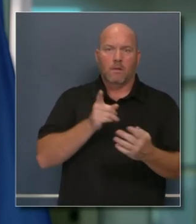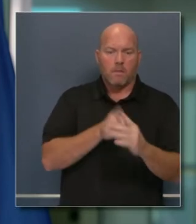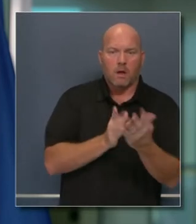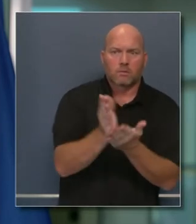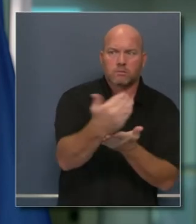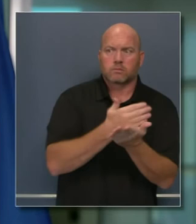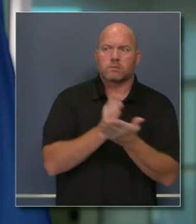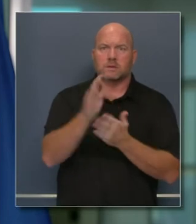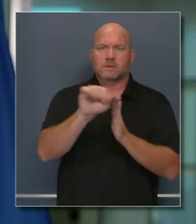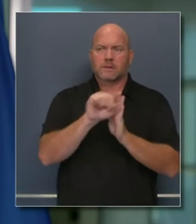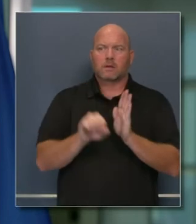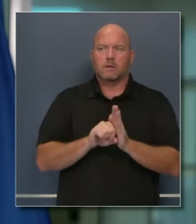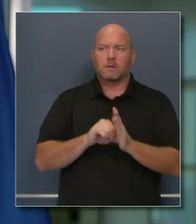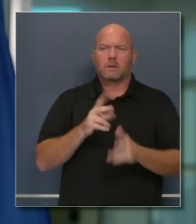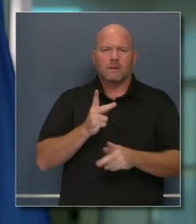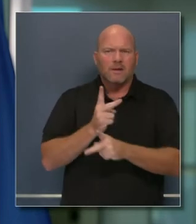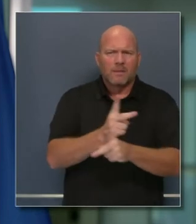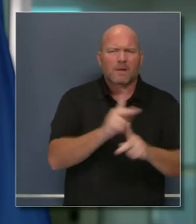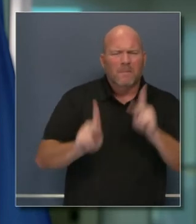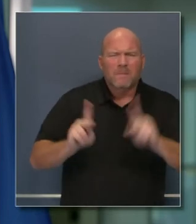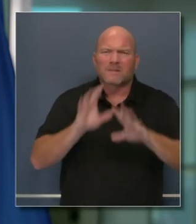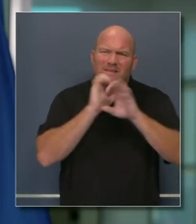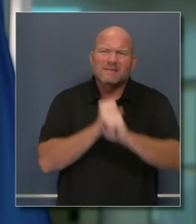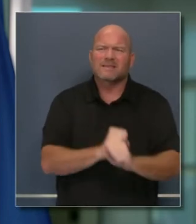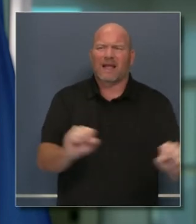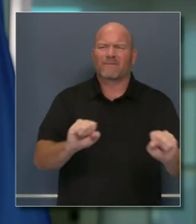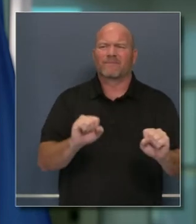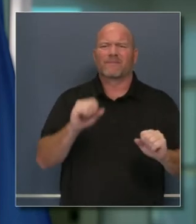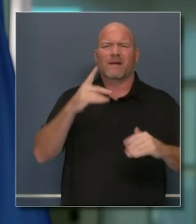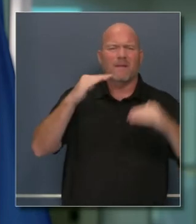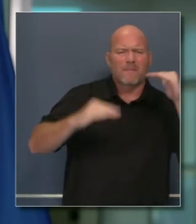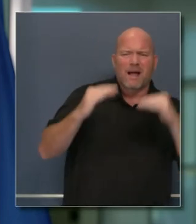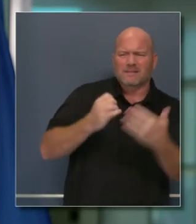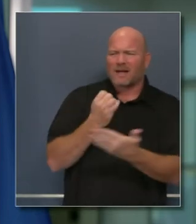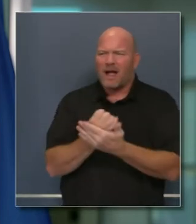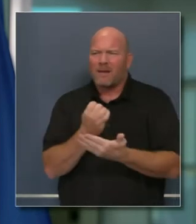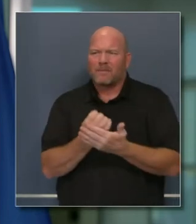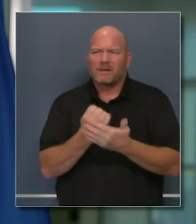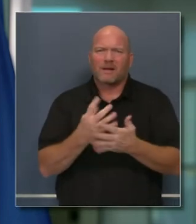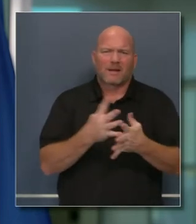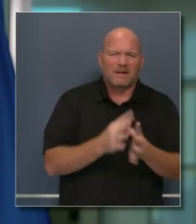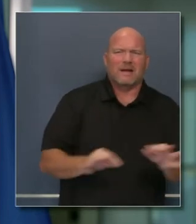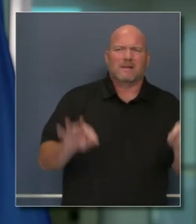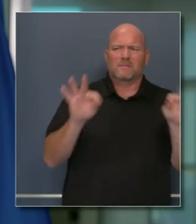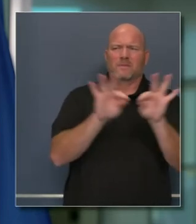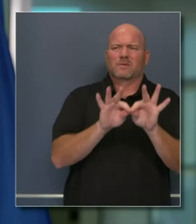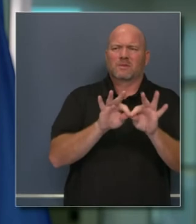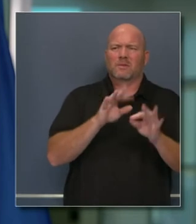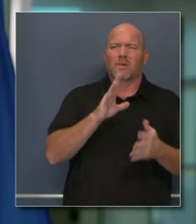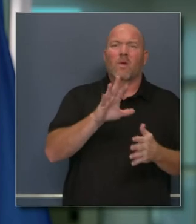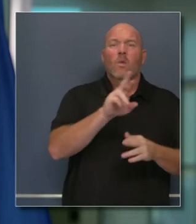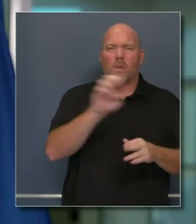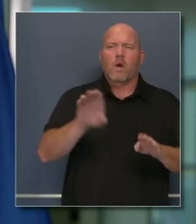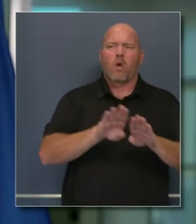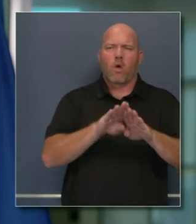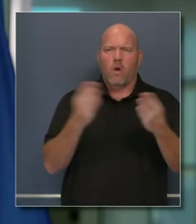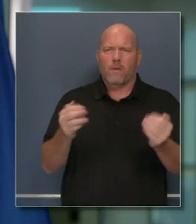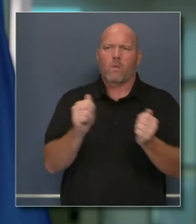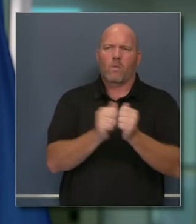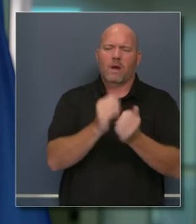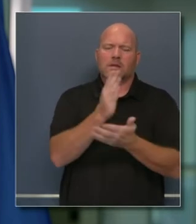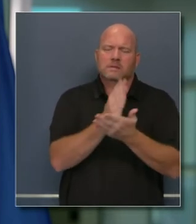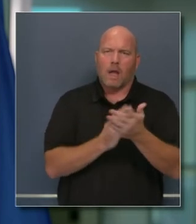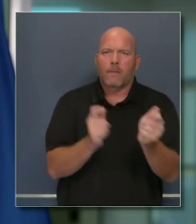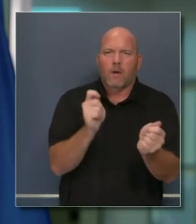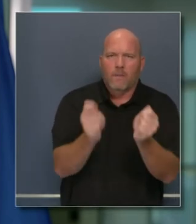otras administraciones a lo ancho del estado para cuidar al público y también balancear la prioridad de reabrir con modificaciones, pero